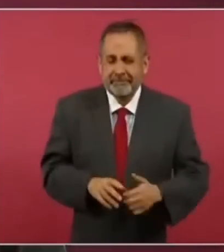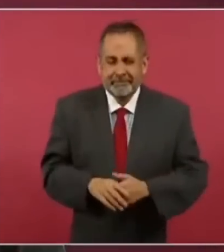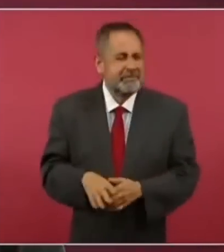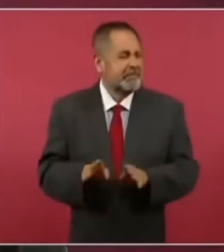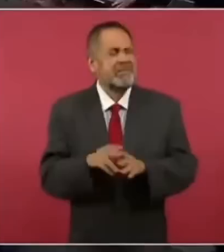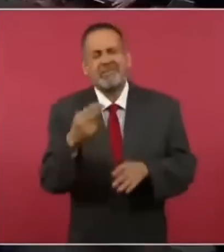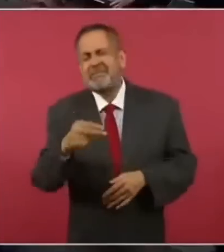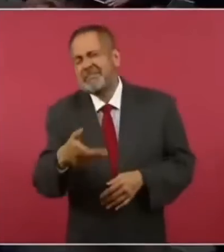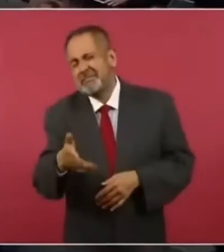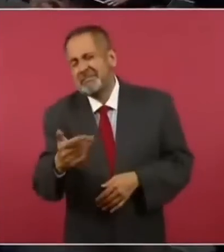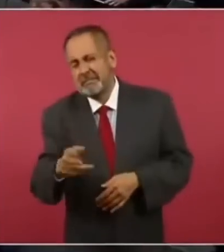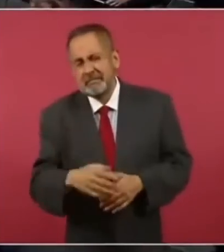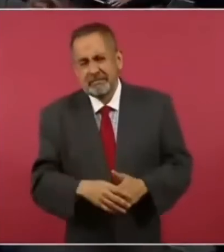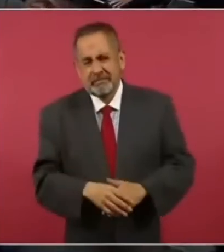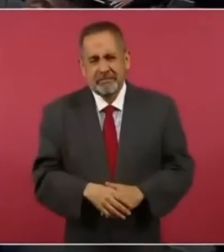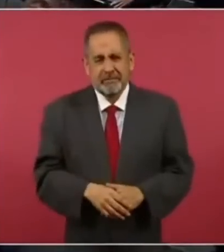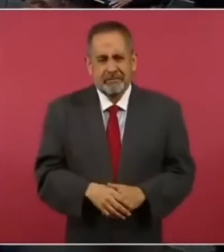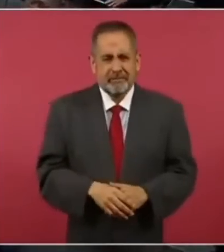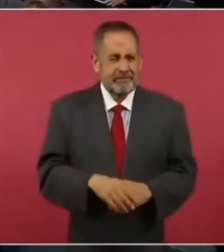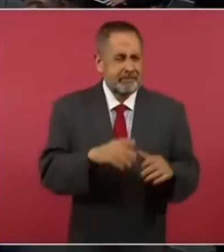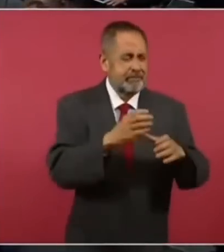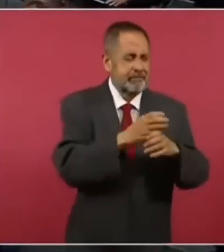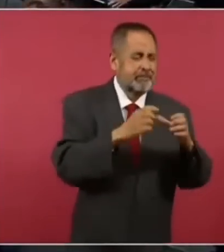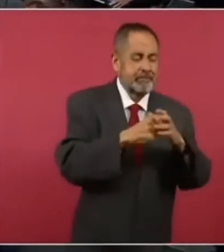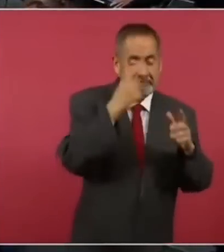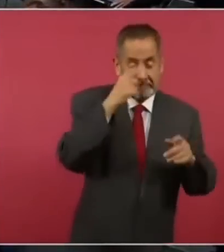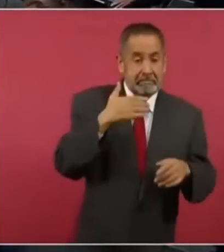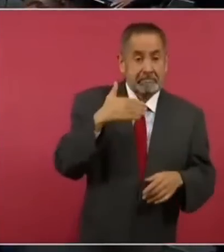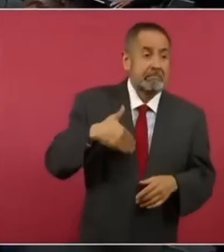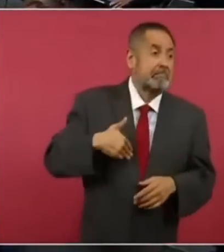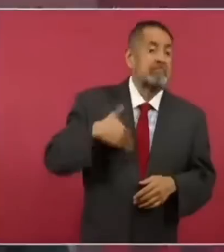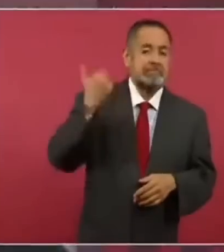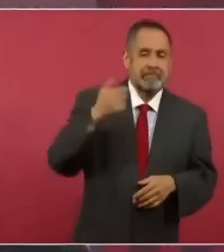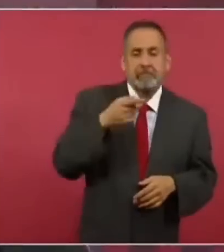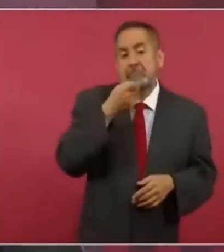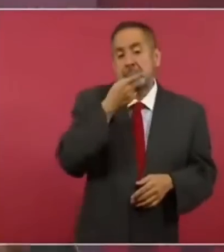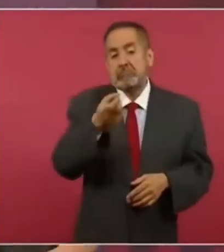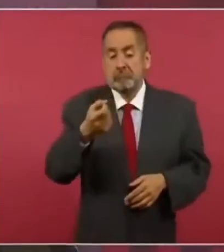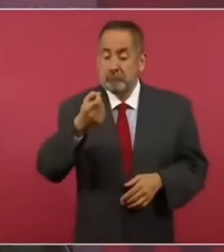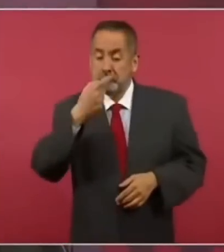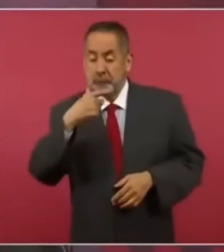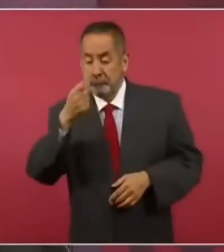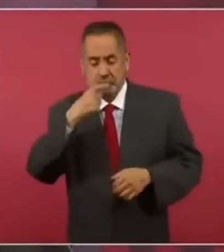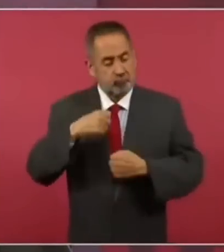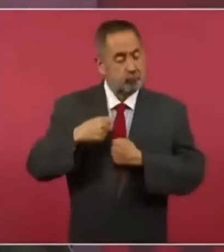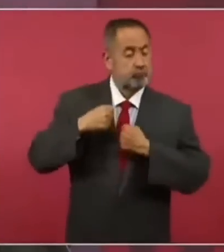¿Cómo se llaman? Producto milagro. De eso que si te las tomas